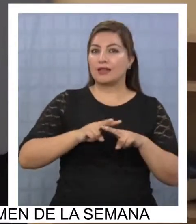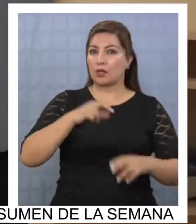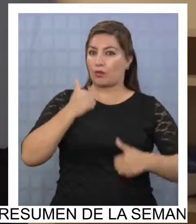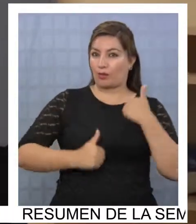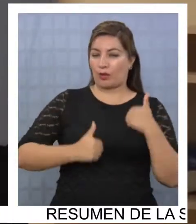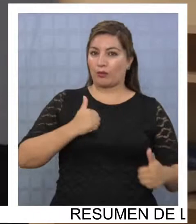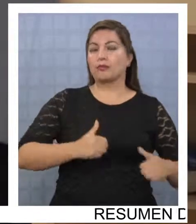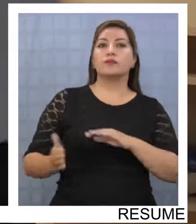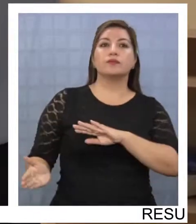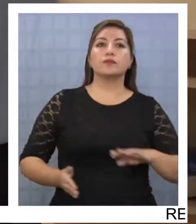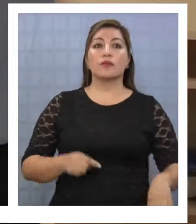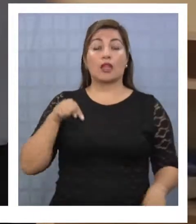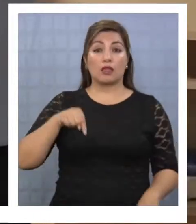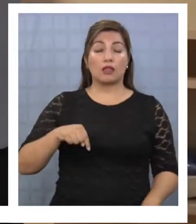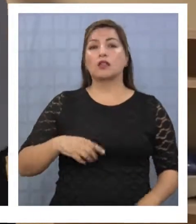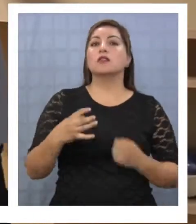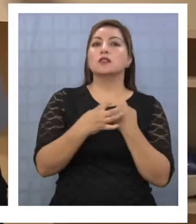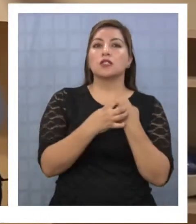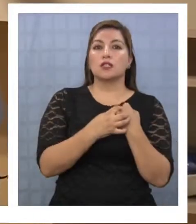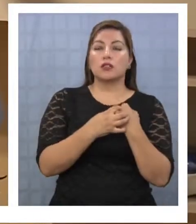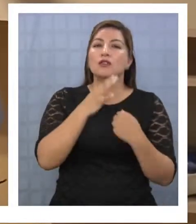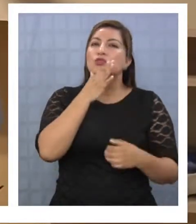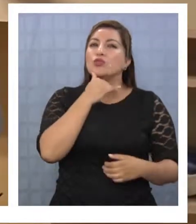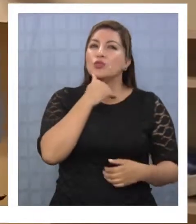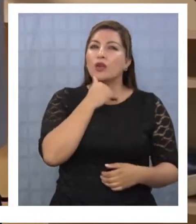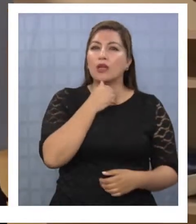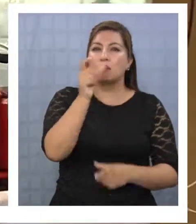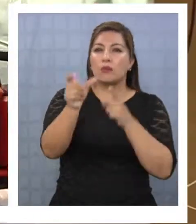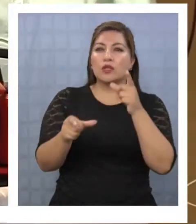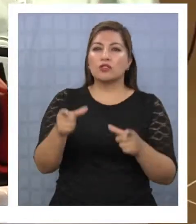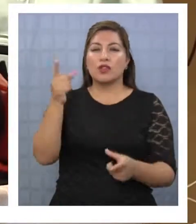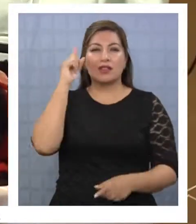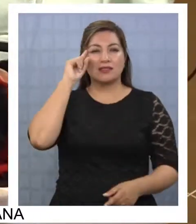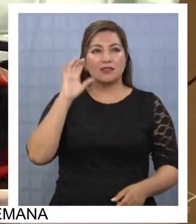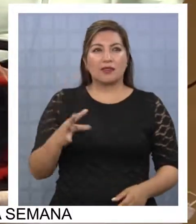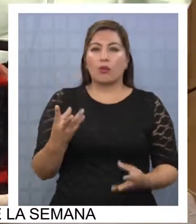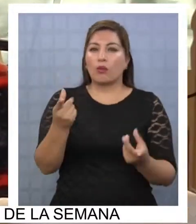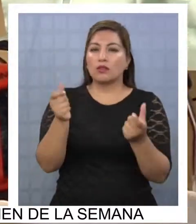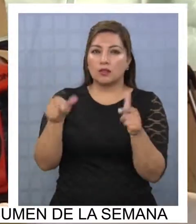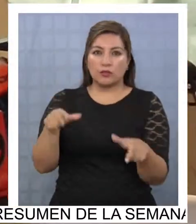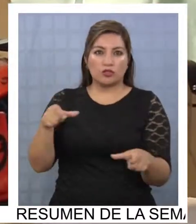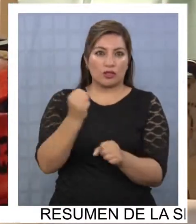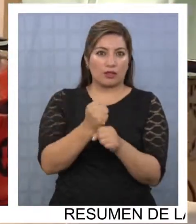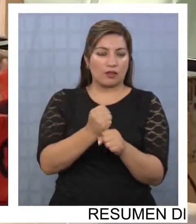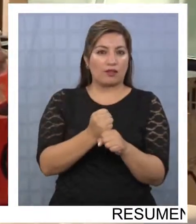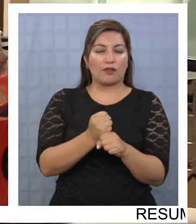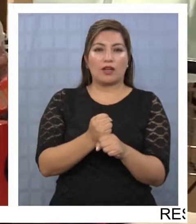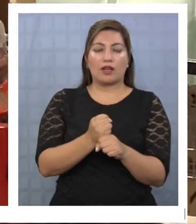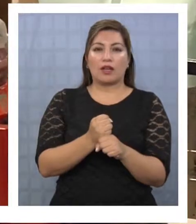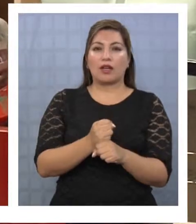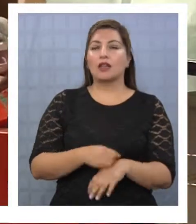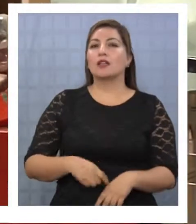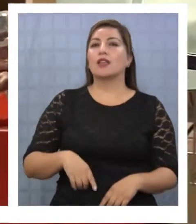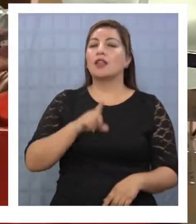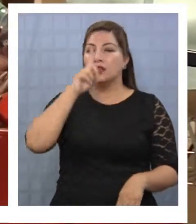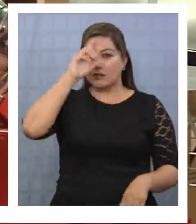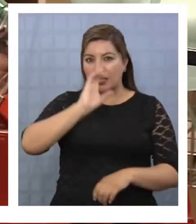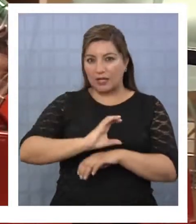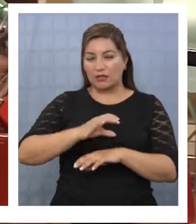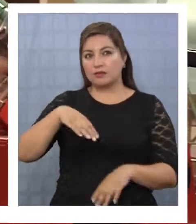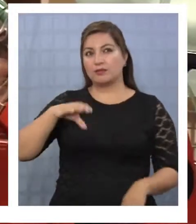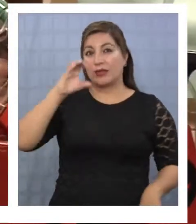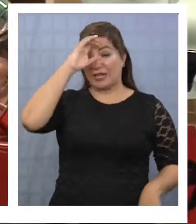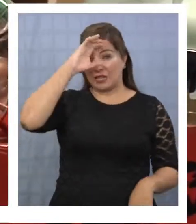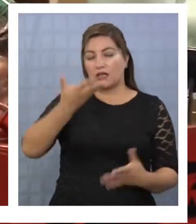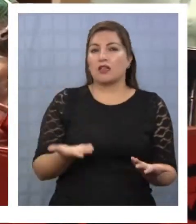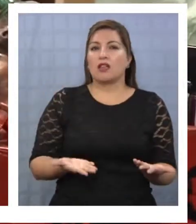Si bien en la región no hay una cifra exacta de los facultativos extranjeros que trabajan en los servicios privados, la estimación del